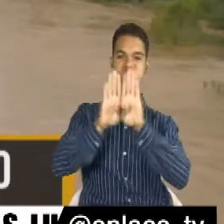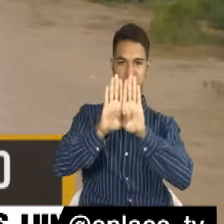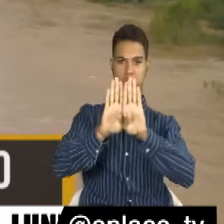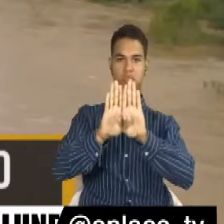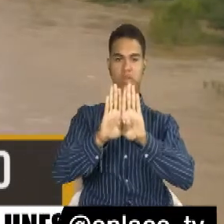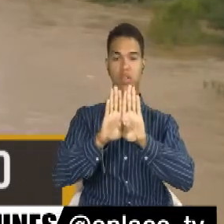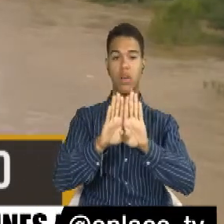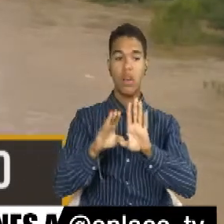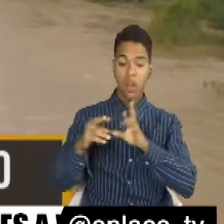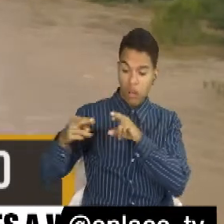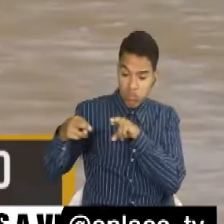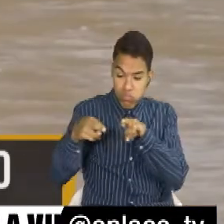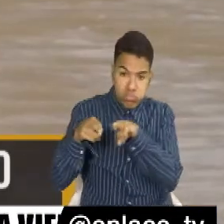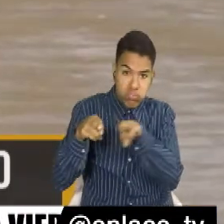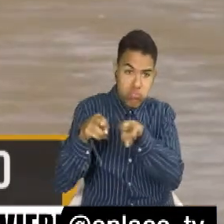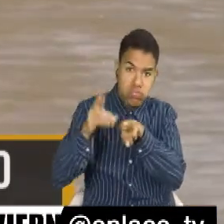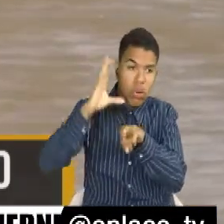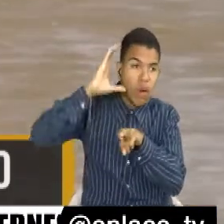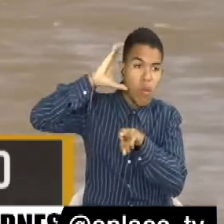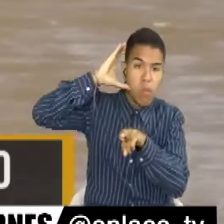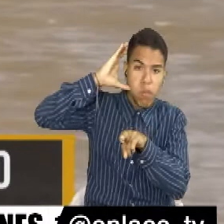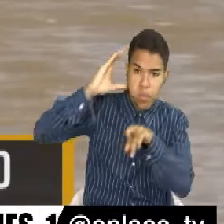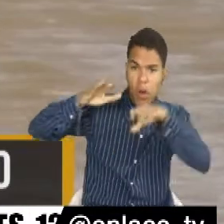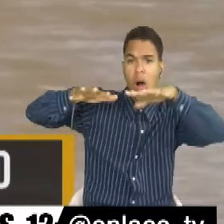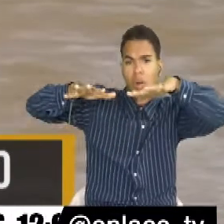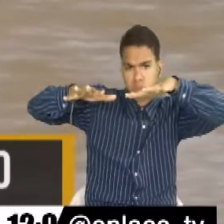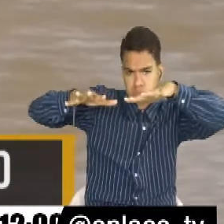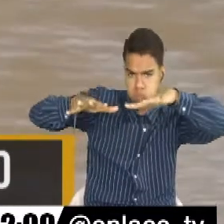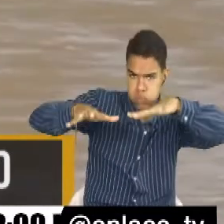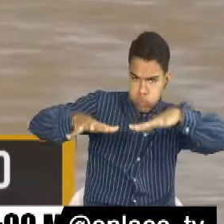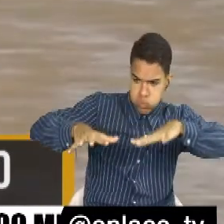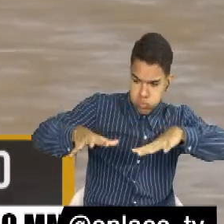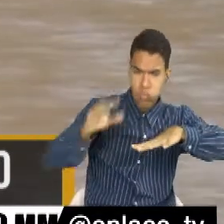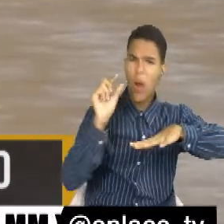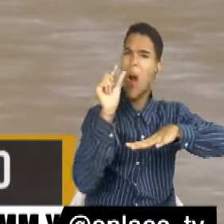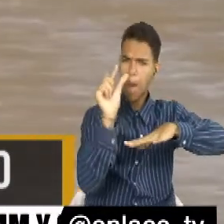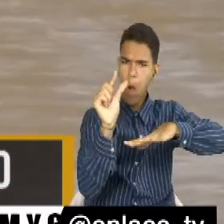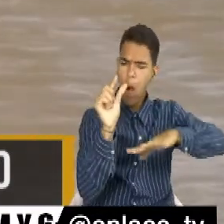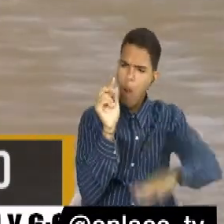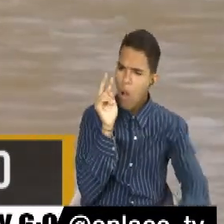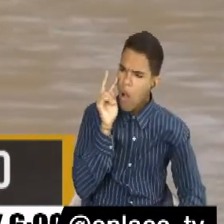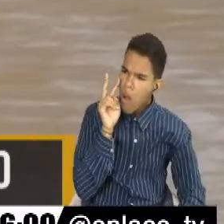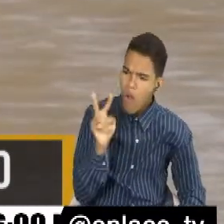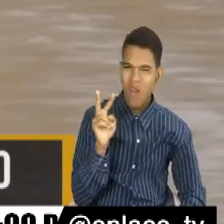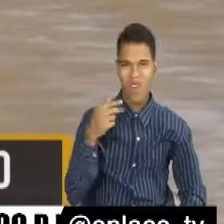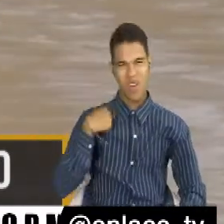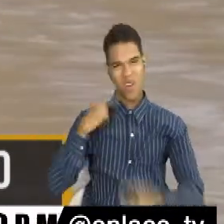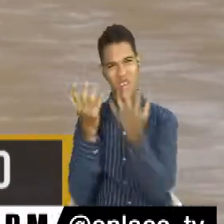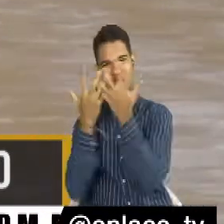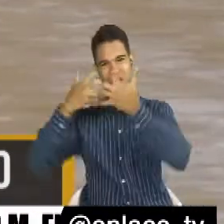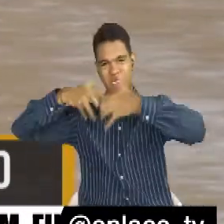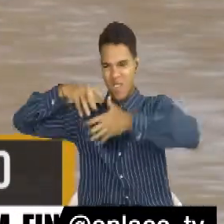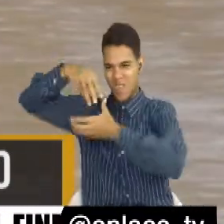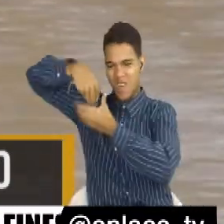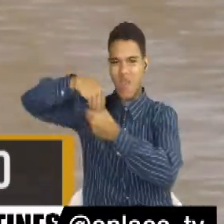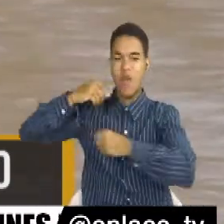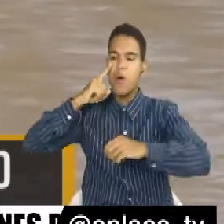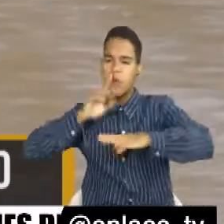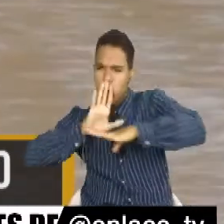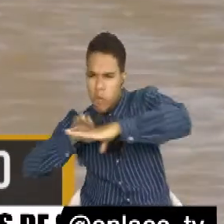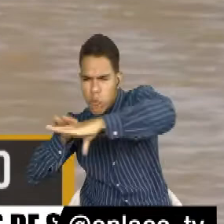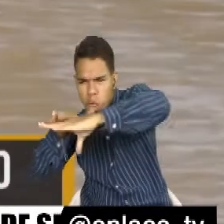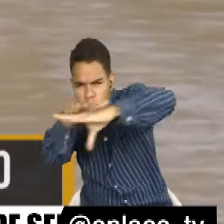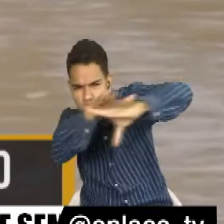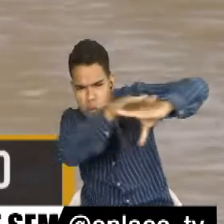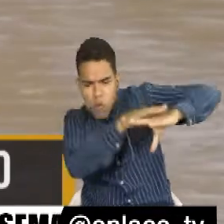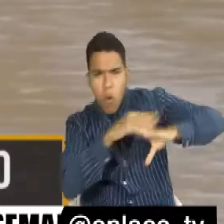Aunque el río actualmente presenta una disminución de su caudal, la comunidad ISAGEN hizo el llamado a los ciudadanos para estar alertas,